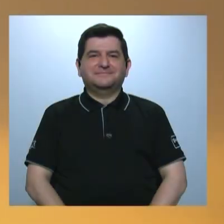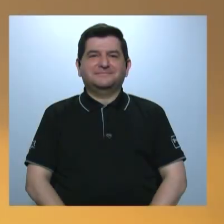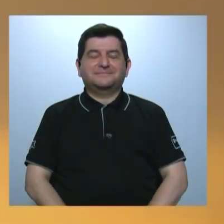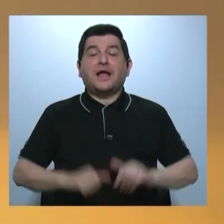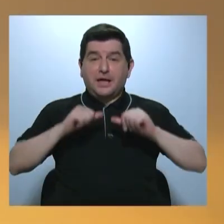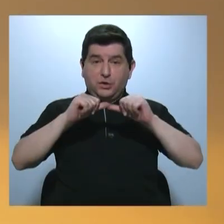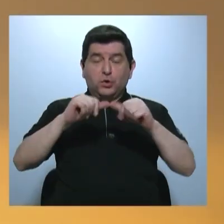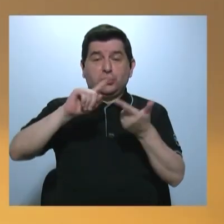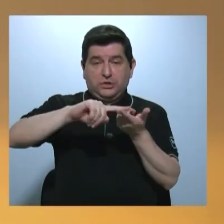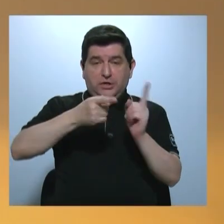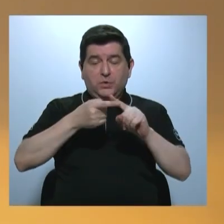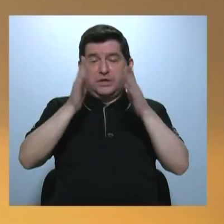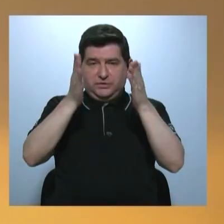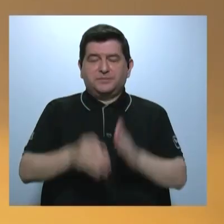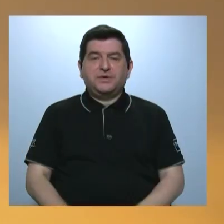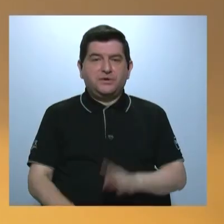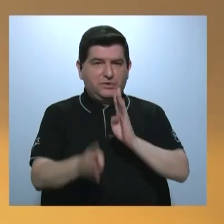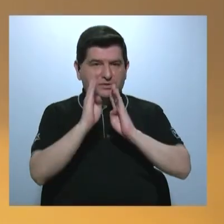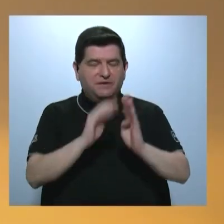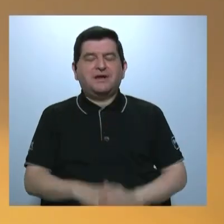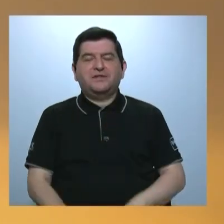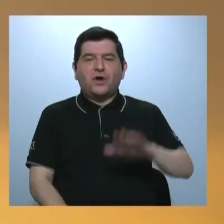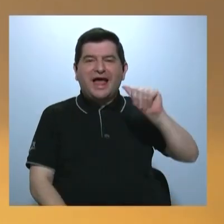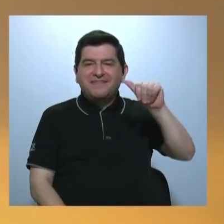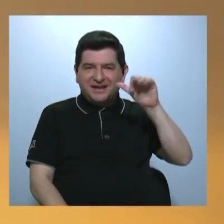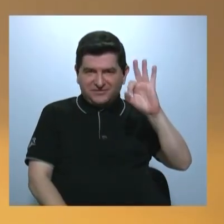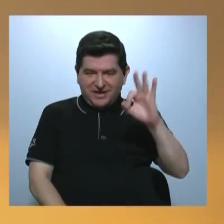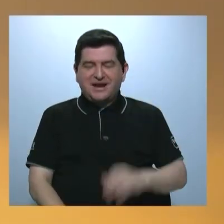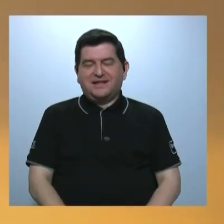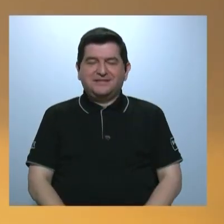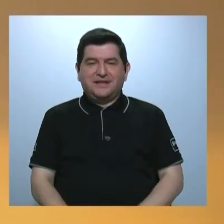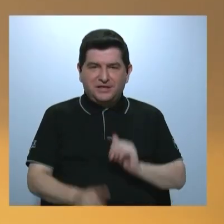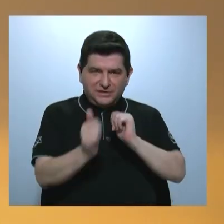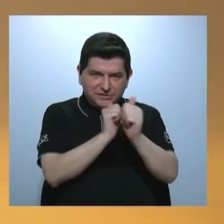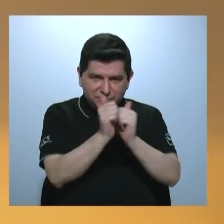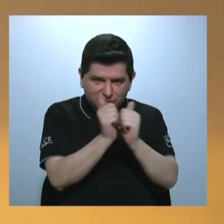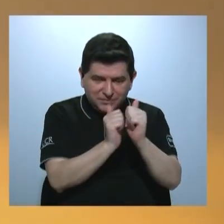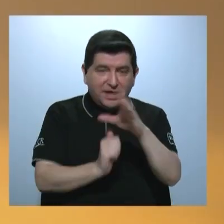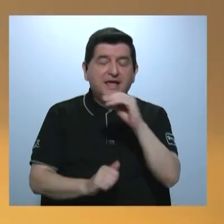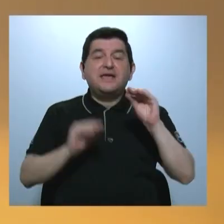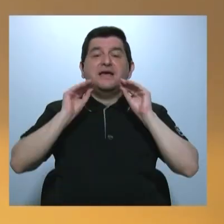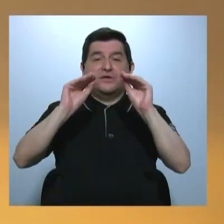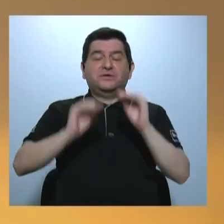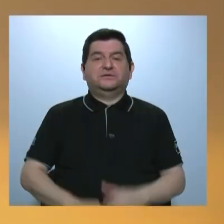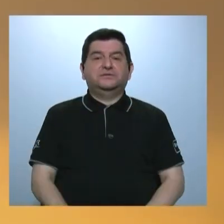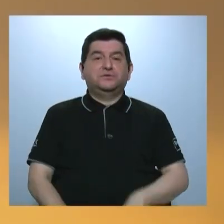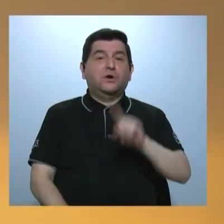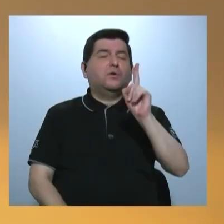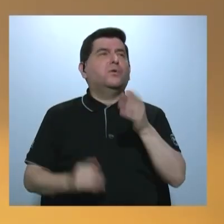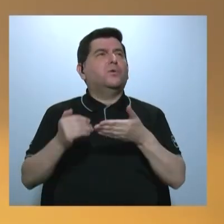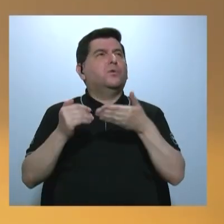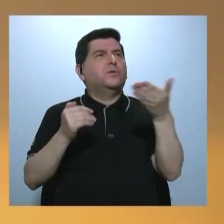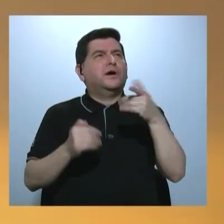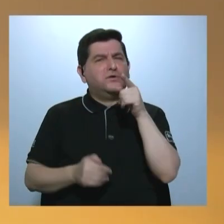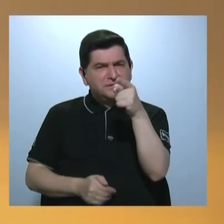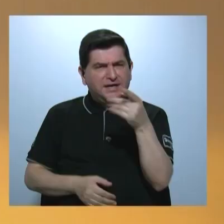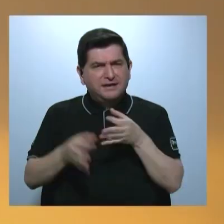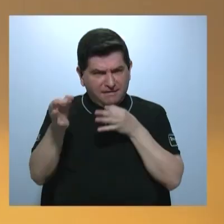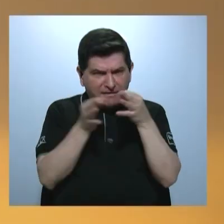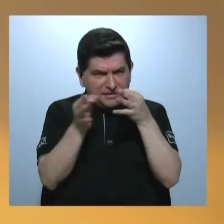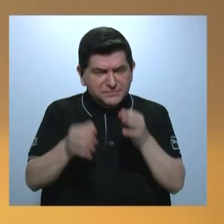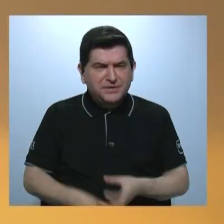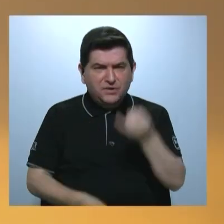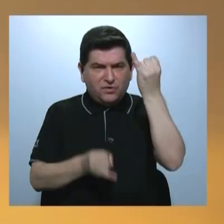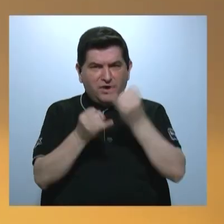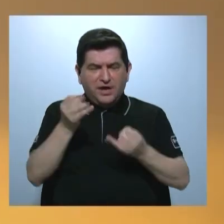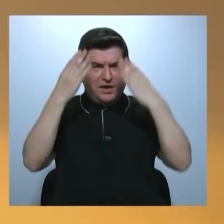Continuamos, amigas y amigos, conversando con don Andrés sobre competitividad y educación. Y una de las cosas que, y él lo decía, que en el